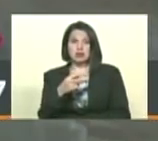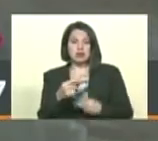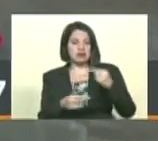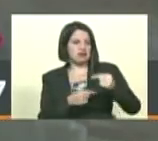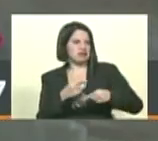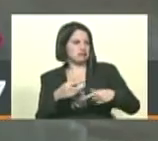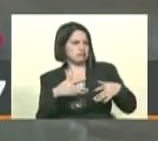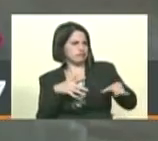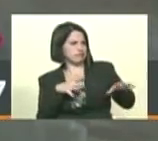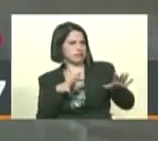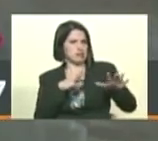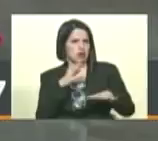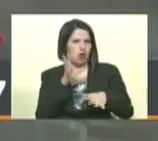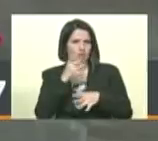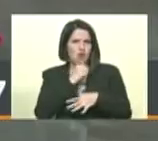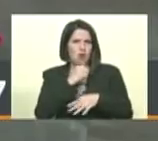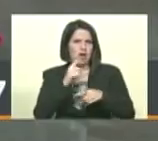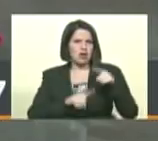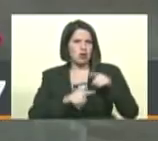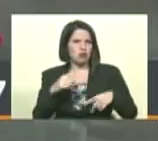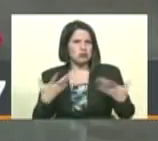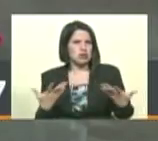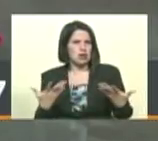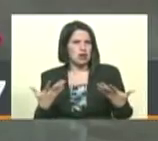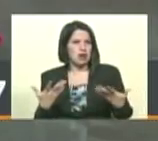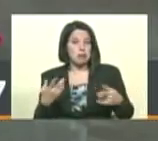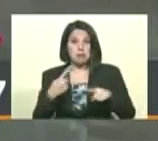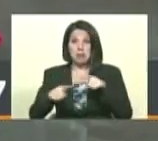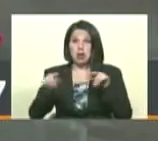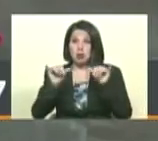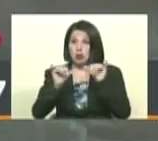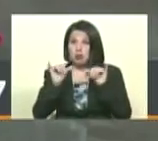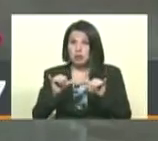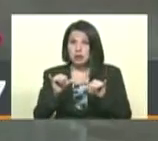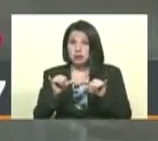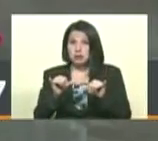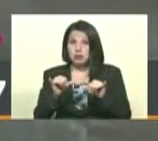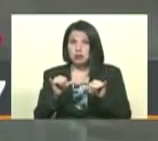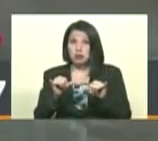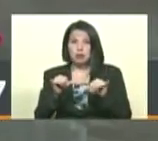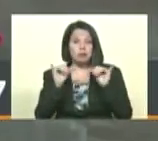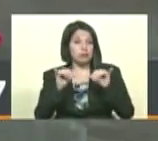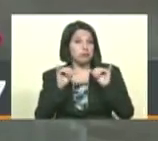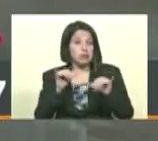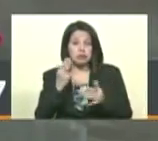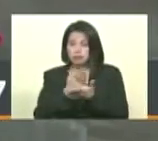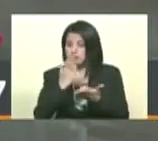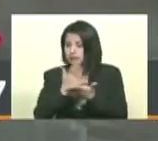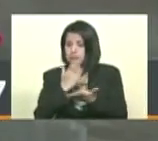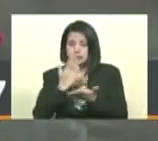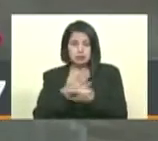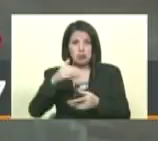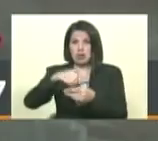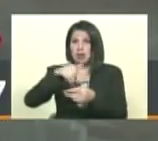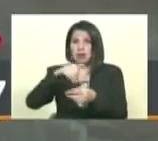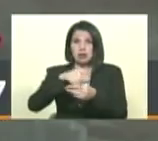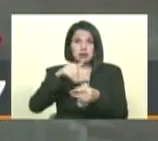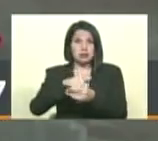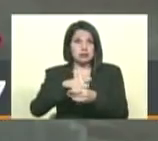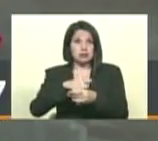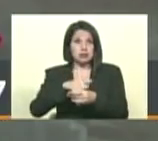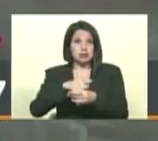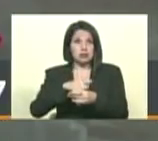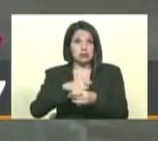genéricamente que no existen las condiciones, pero son las mismas condiciones que han existido para otras elecciones en